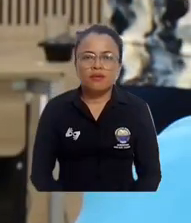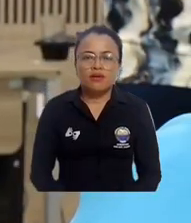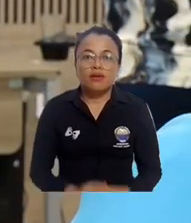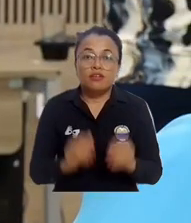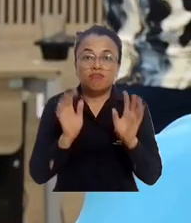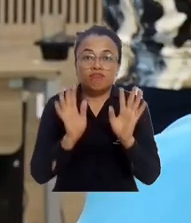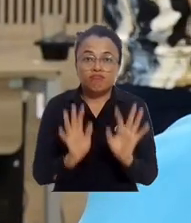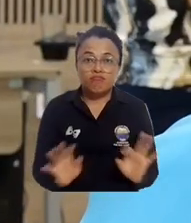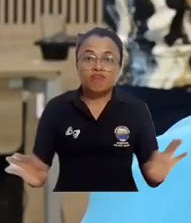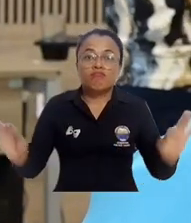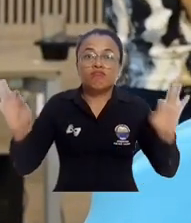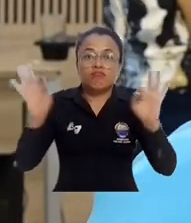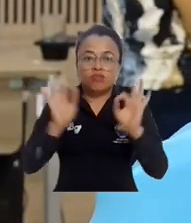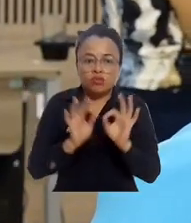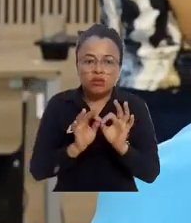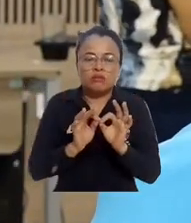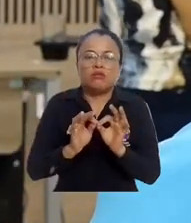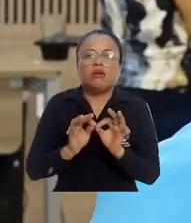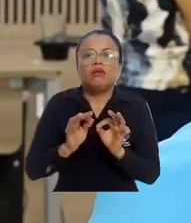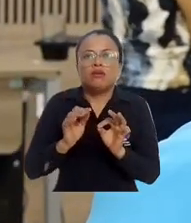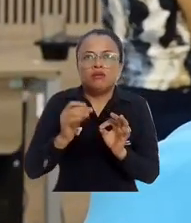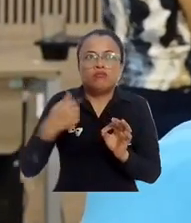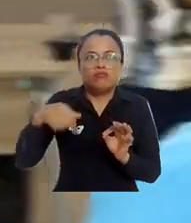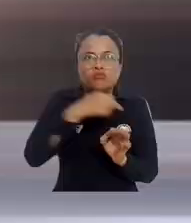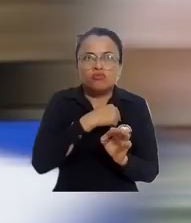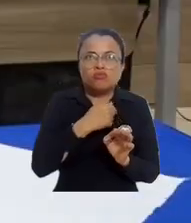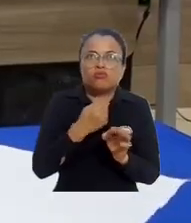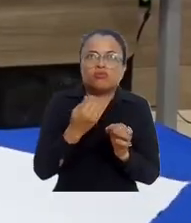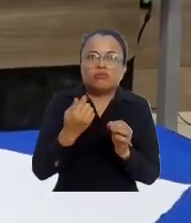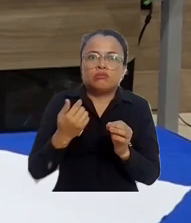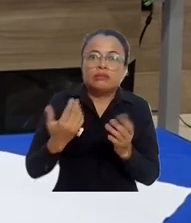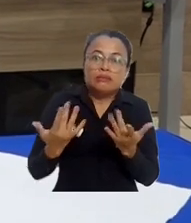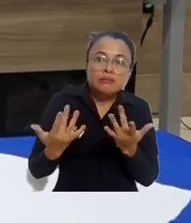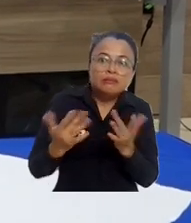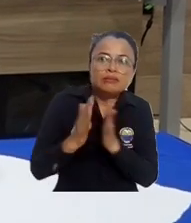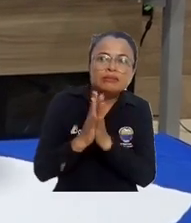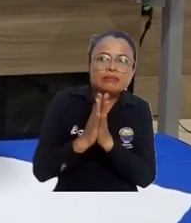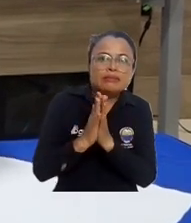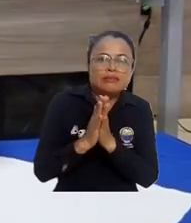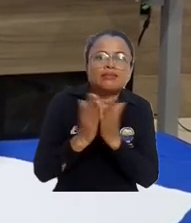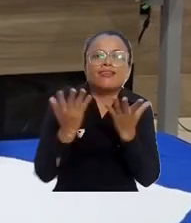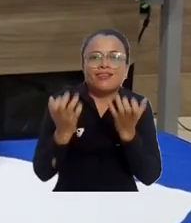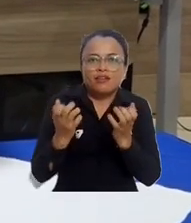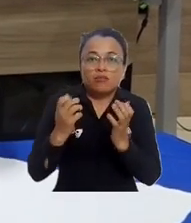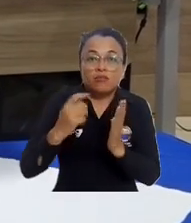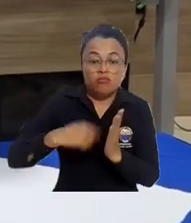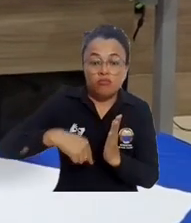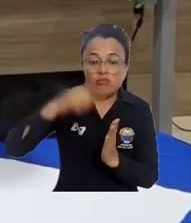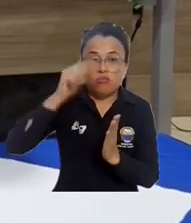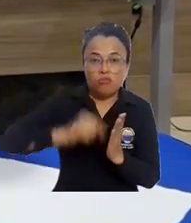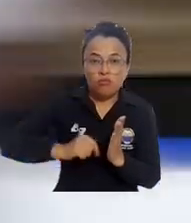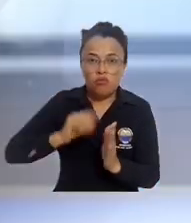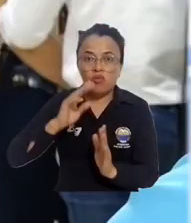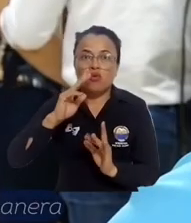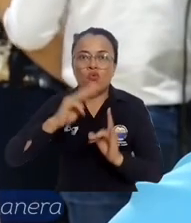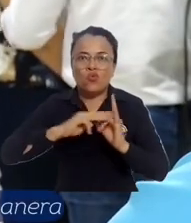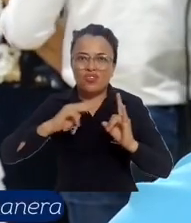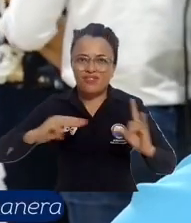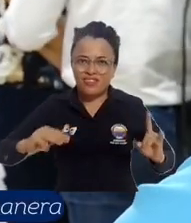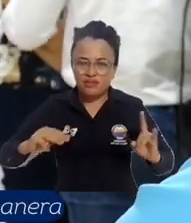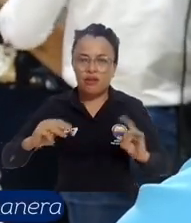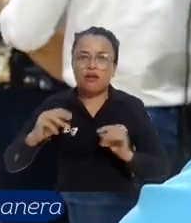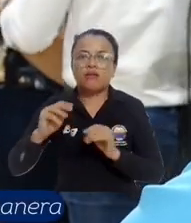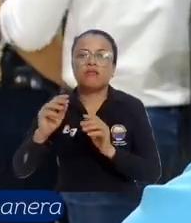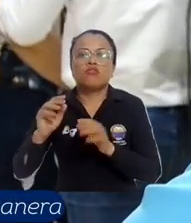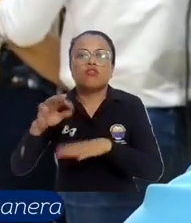va a ser algo que mucho tiempo venimos esperando porque ese convenio que hizo el grupo deí con la universidad Magdalena va a